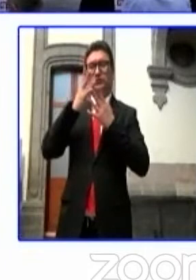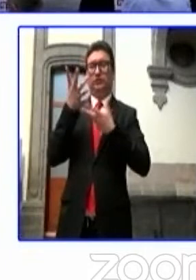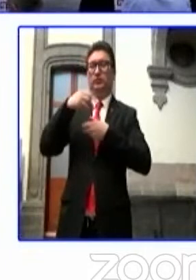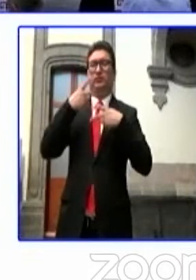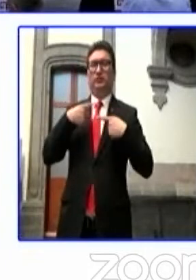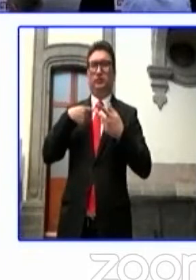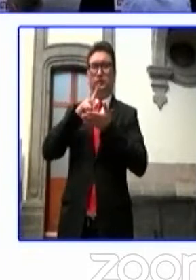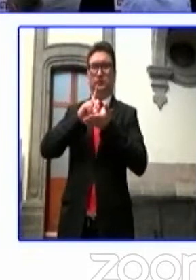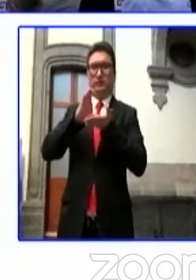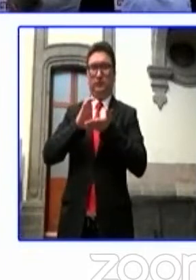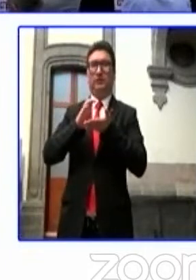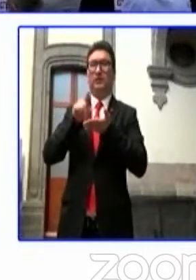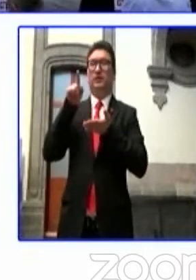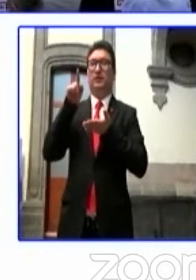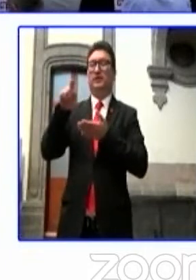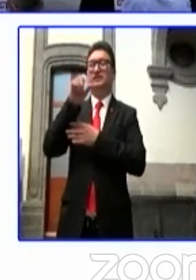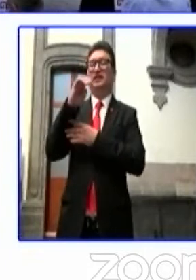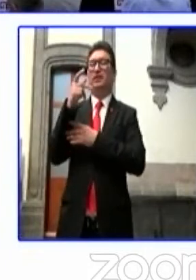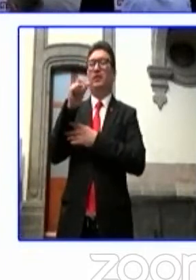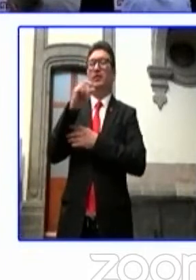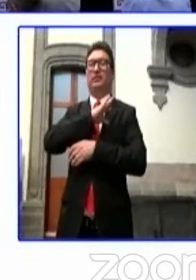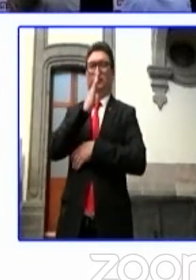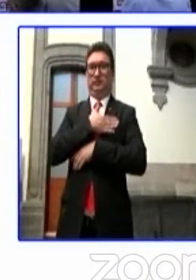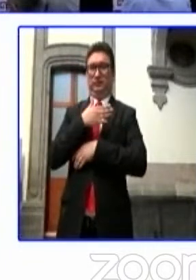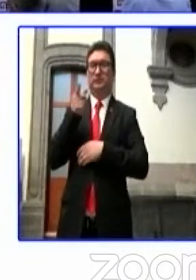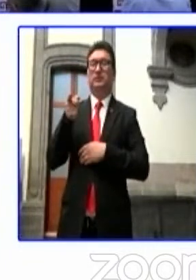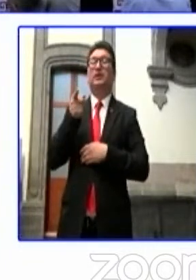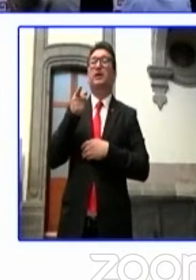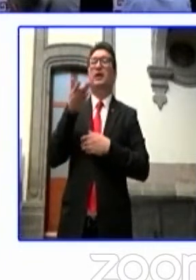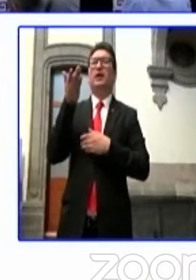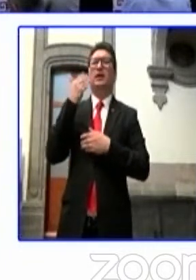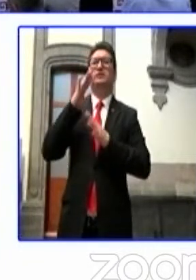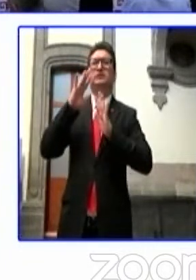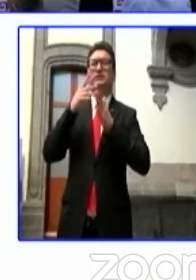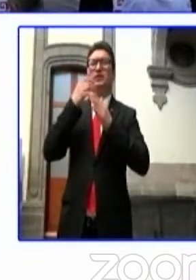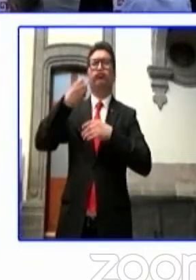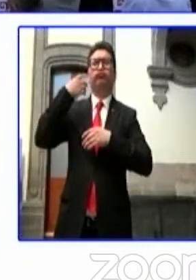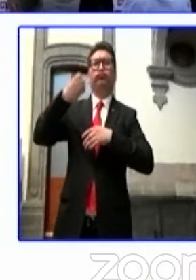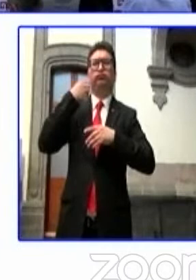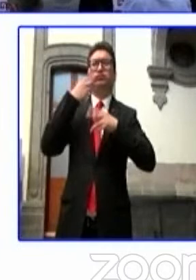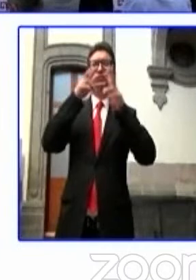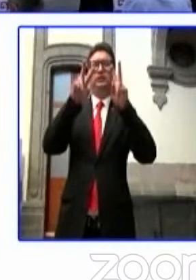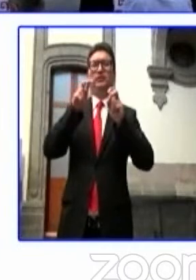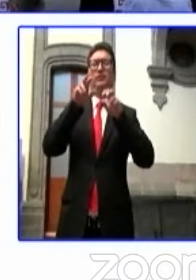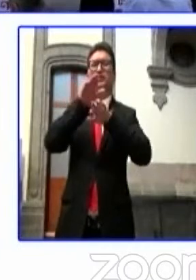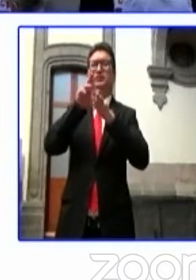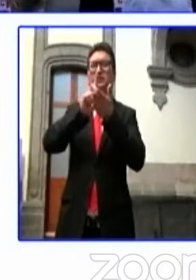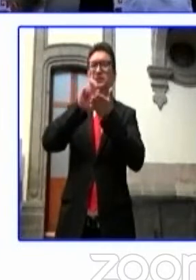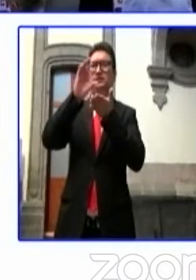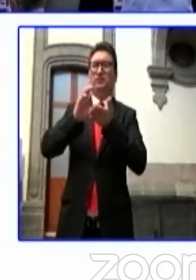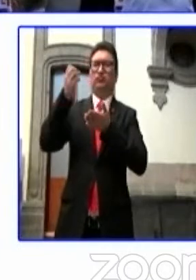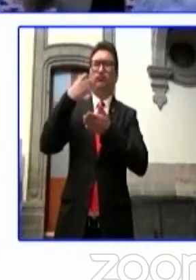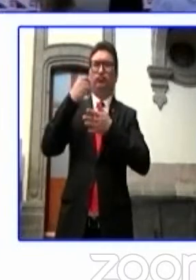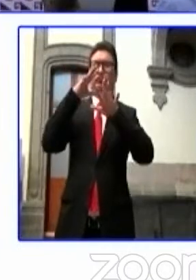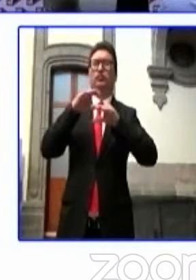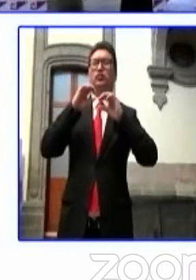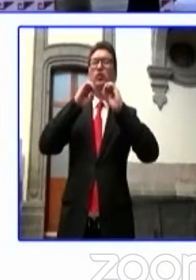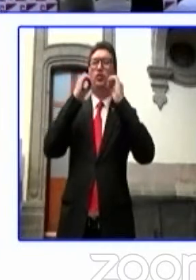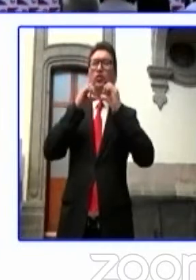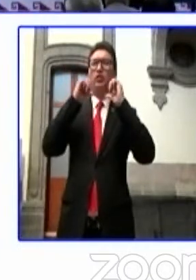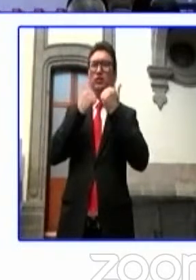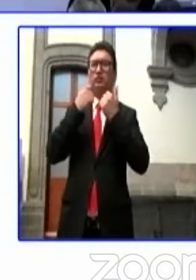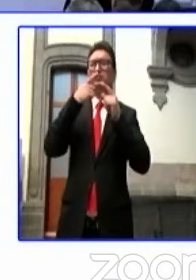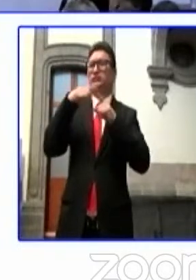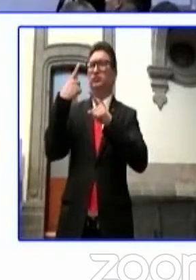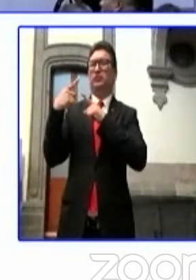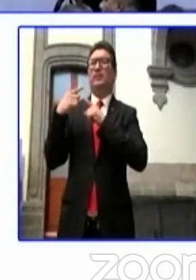con discapacidad en Salamanca, España. Ha presentado disertaciones sobre temas de discapacidad en simposios de las organizaciones de la sociedad